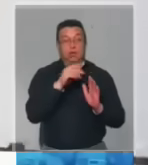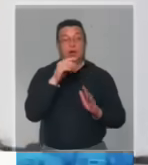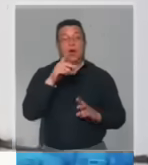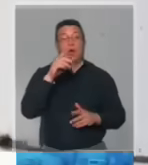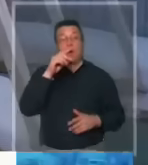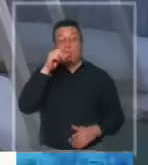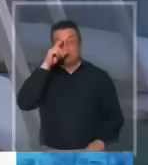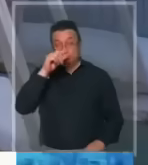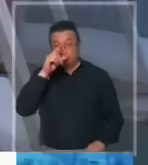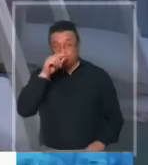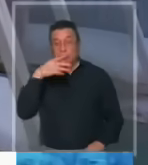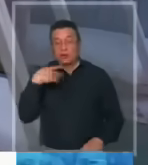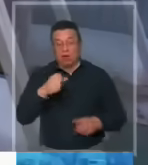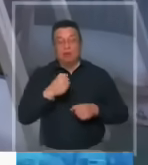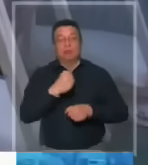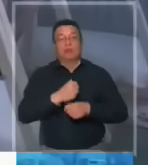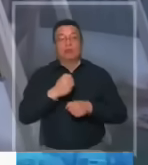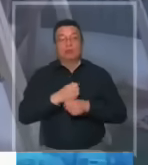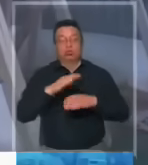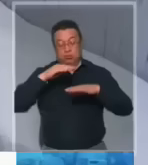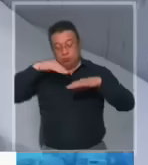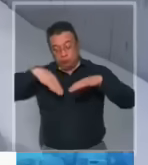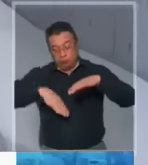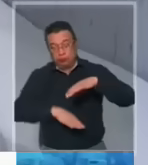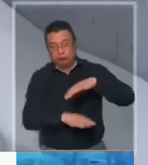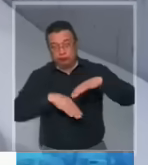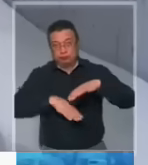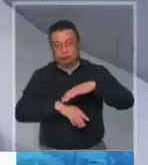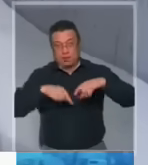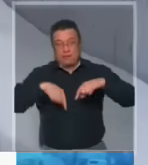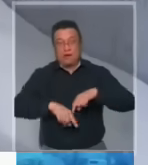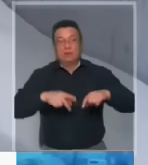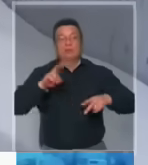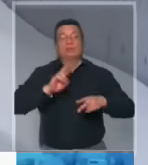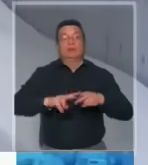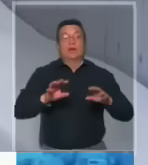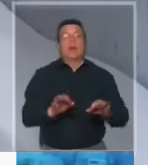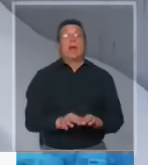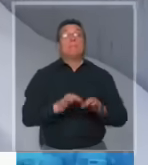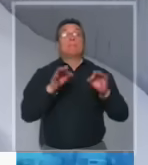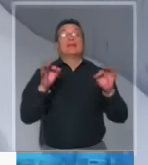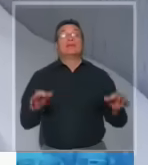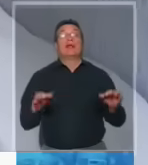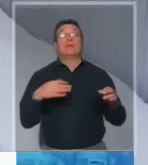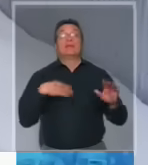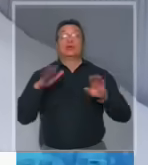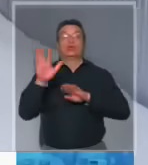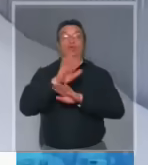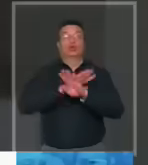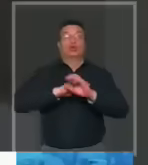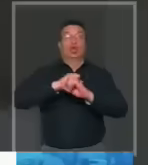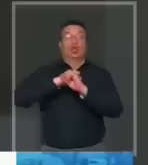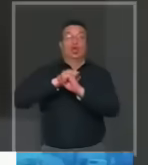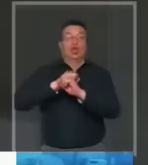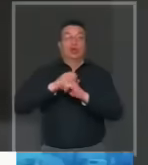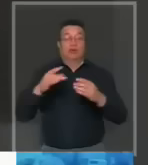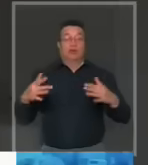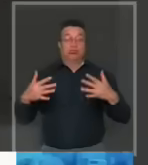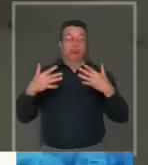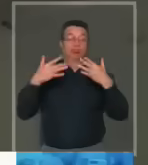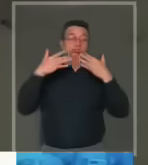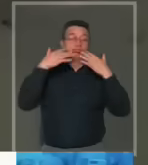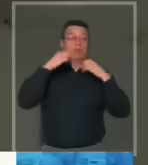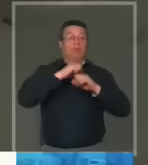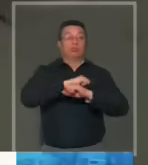la producción masiva de búnkers portátiles, con diseño especial para proteger contra la radiación ligera de